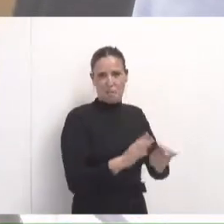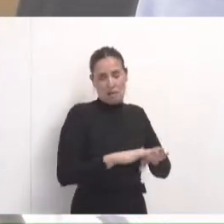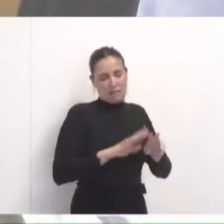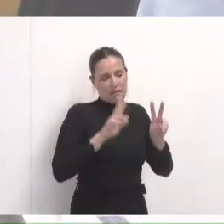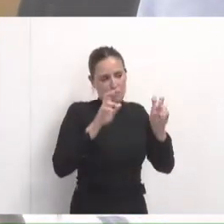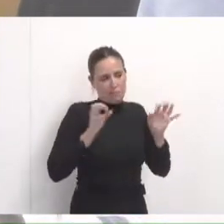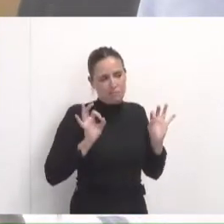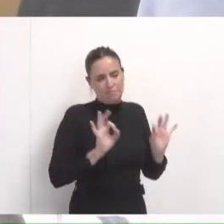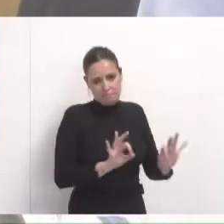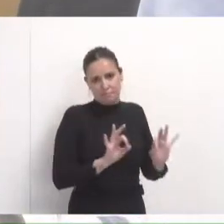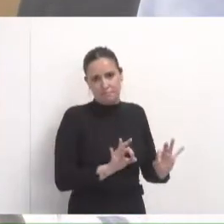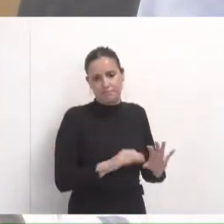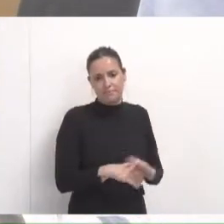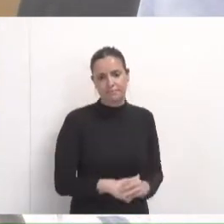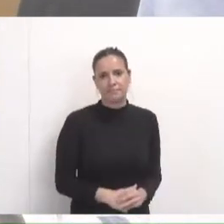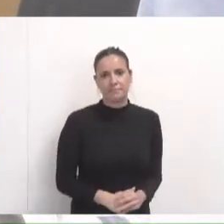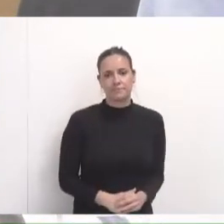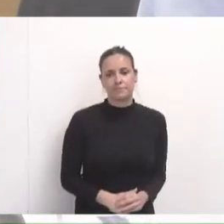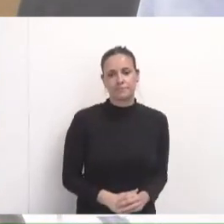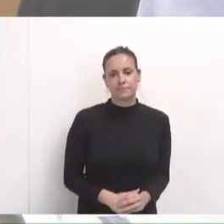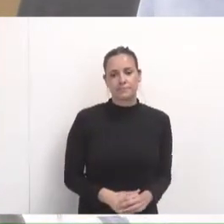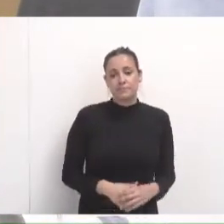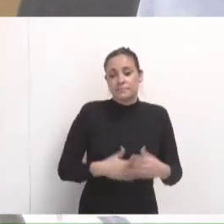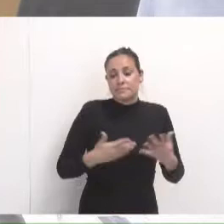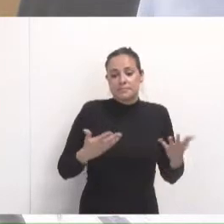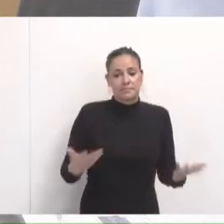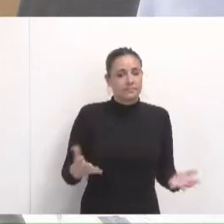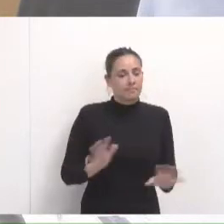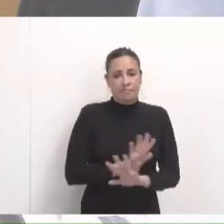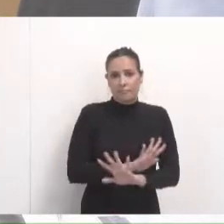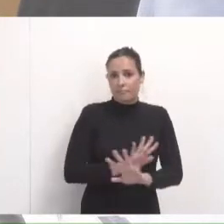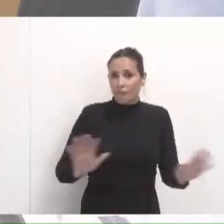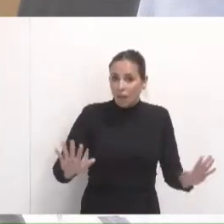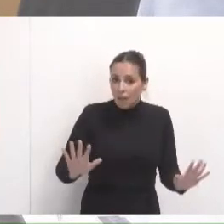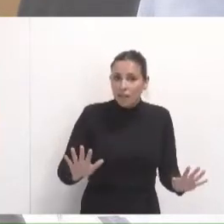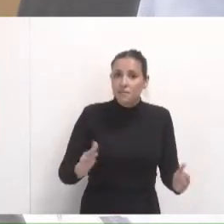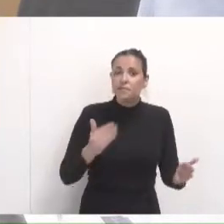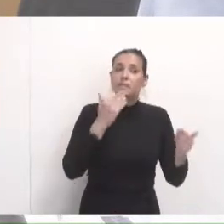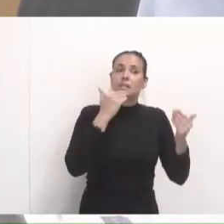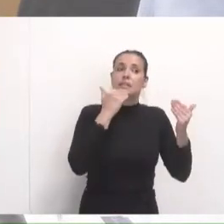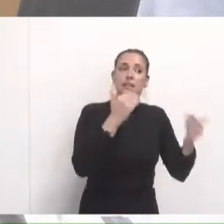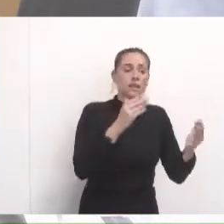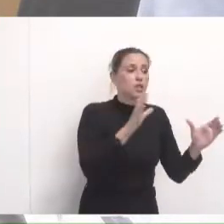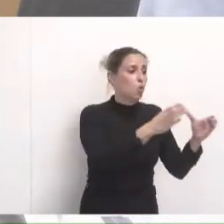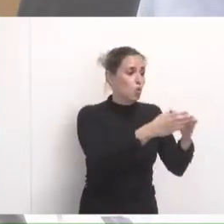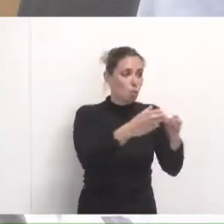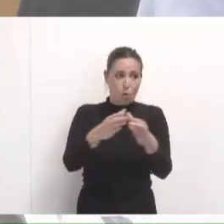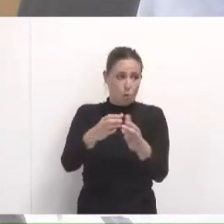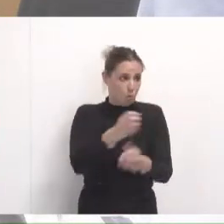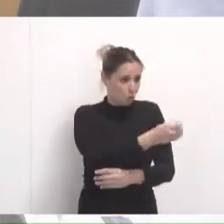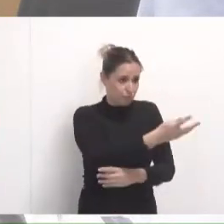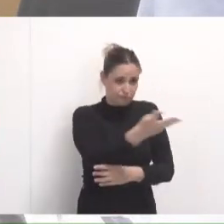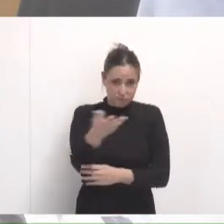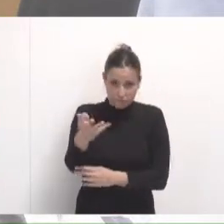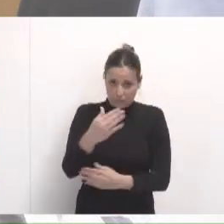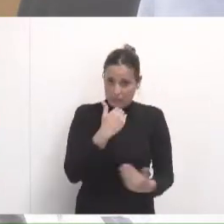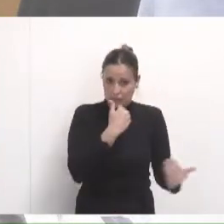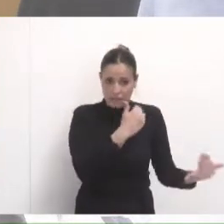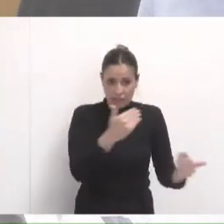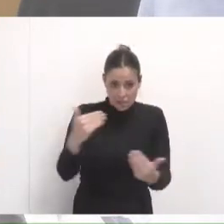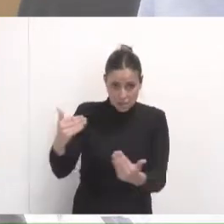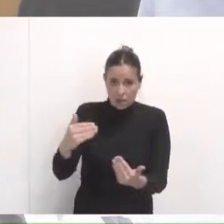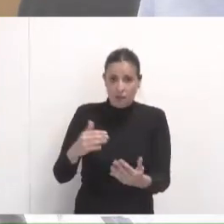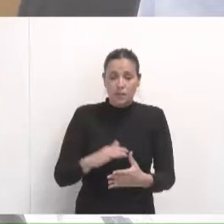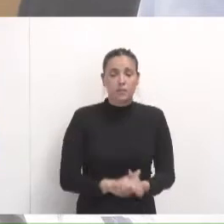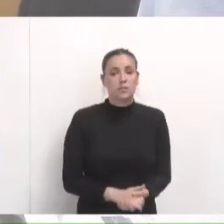como enfocar el problema. Así que, nada, darle también las gracias al resto de los grupos, ¿no? Por